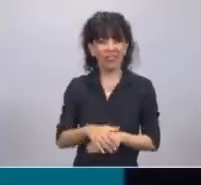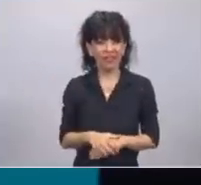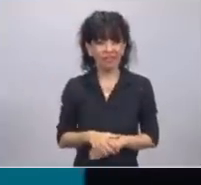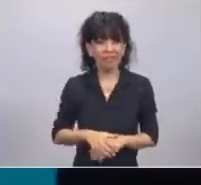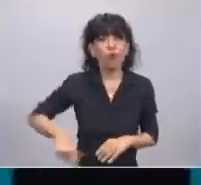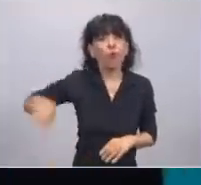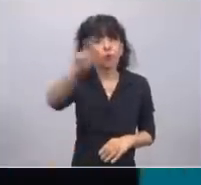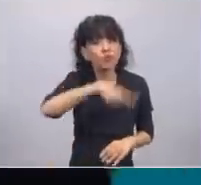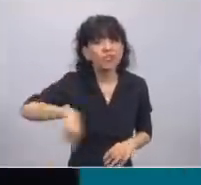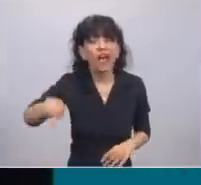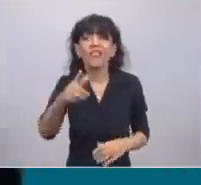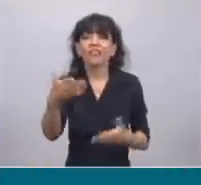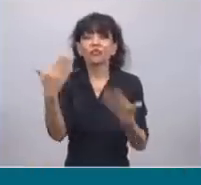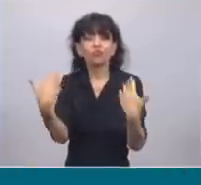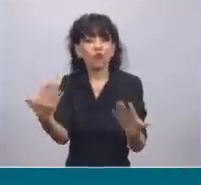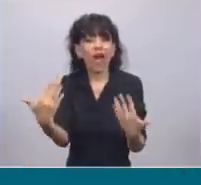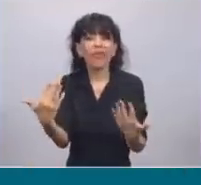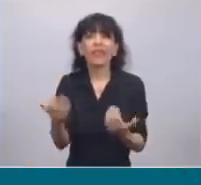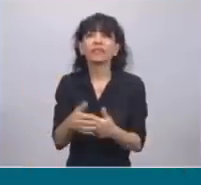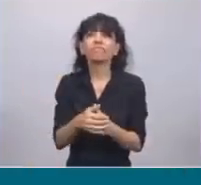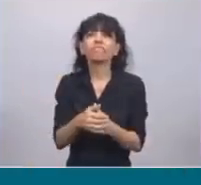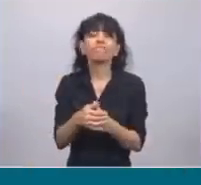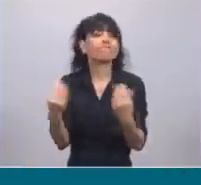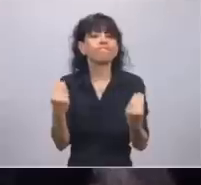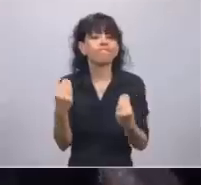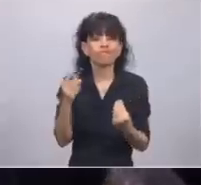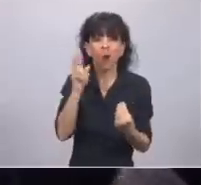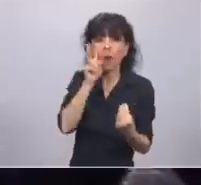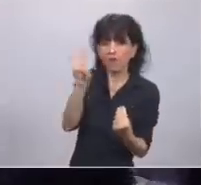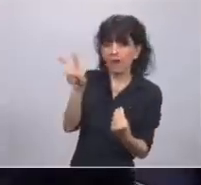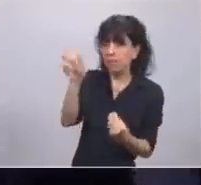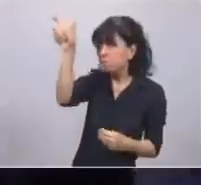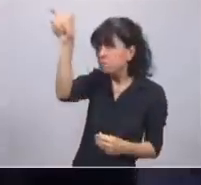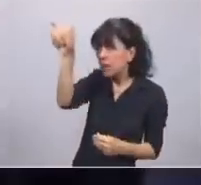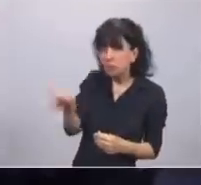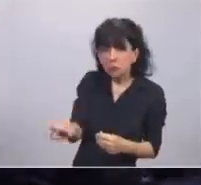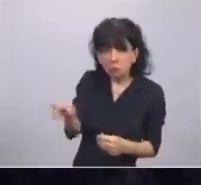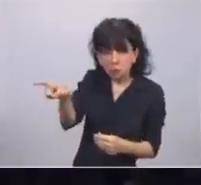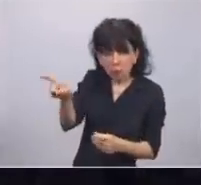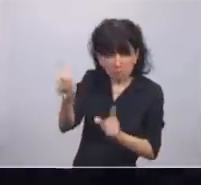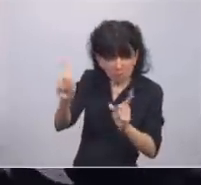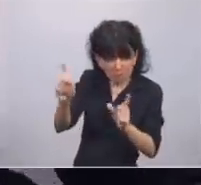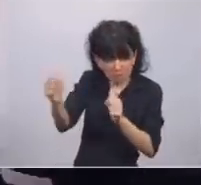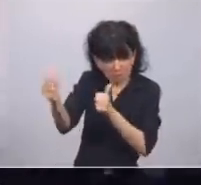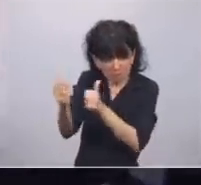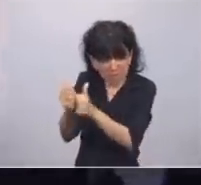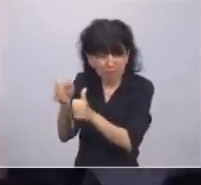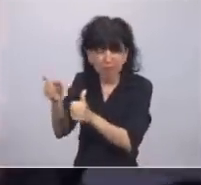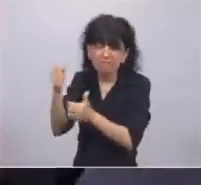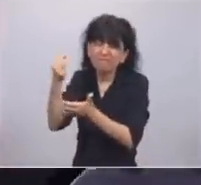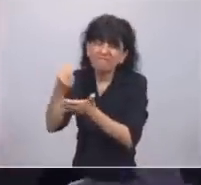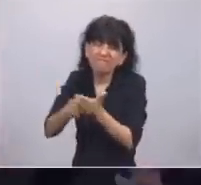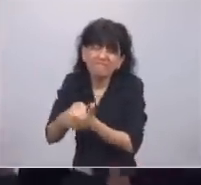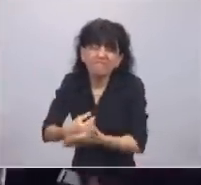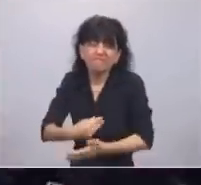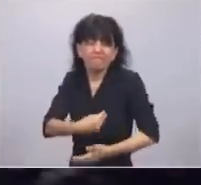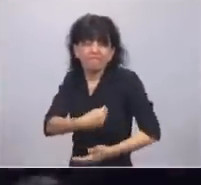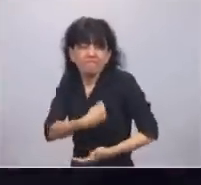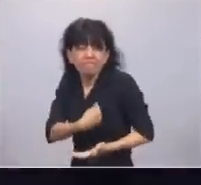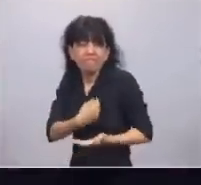están frente a un dirigente apasionado, cercano,